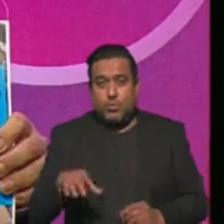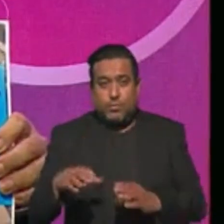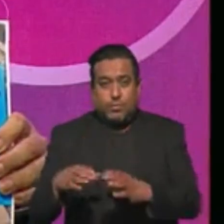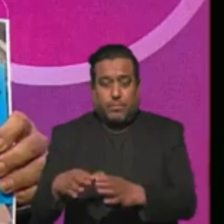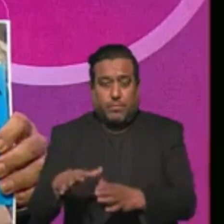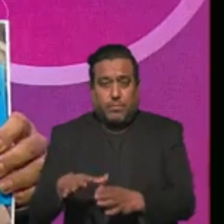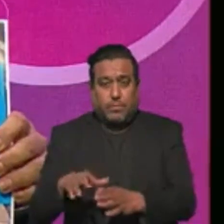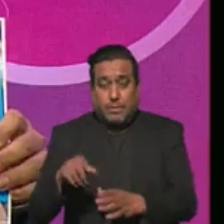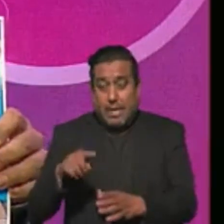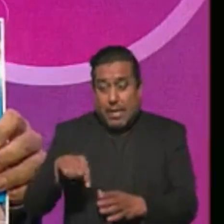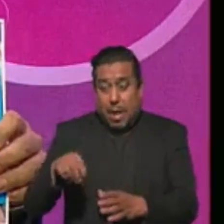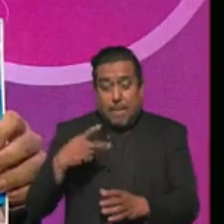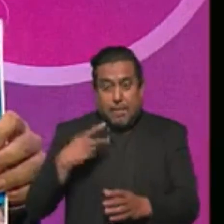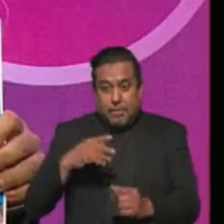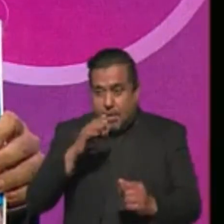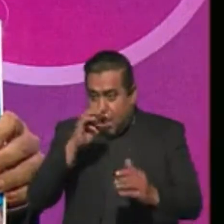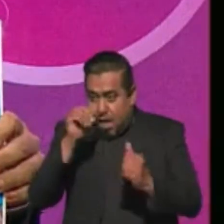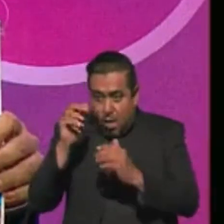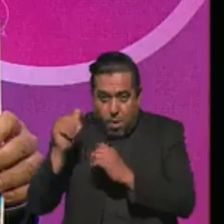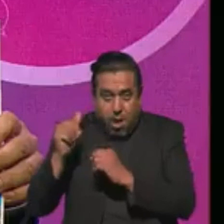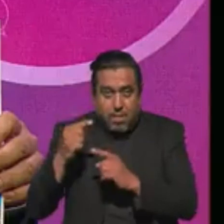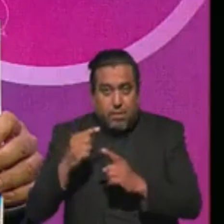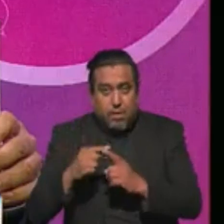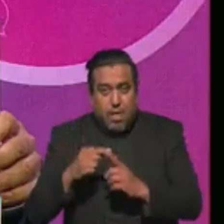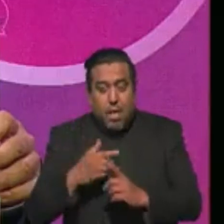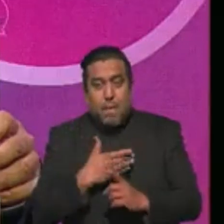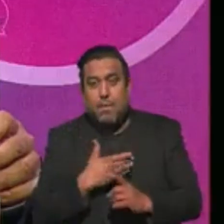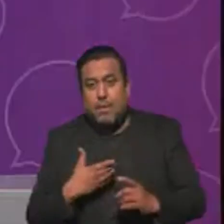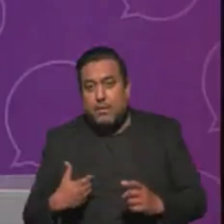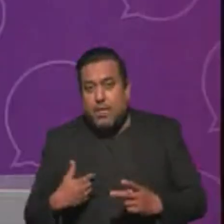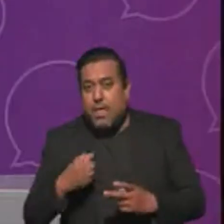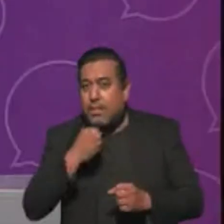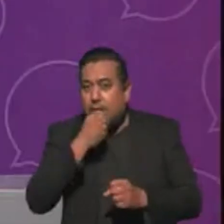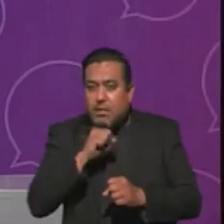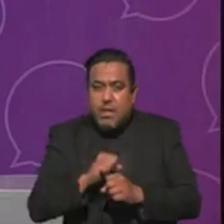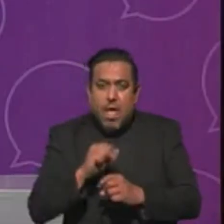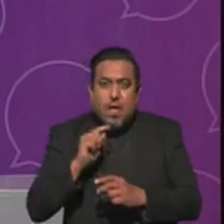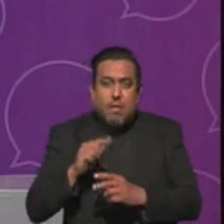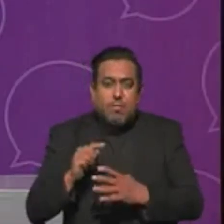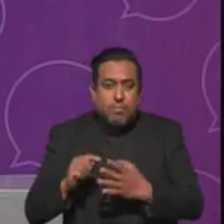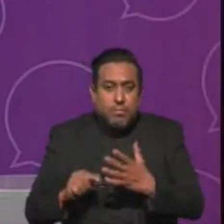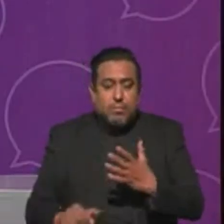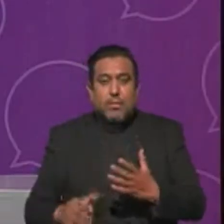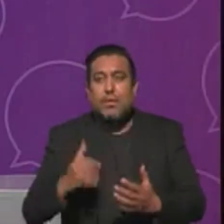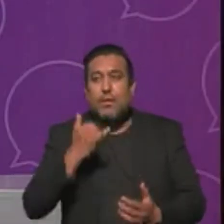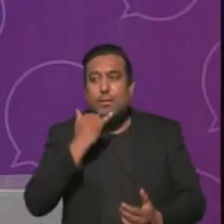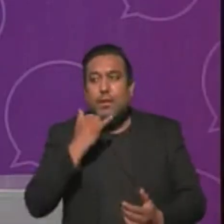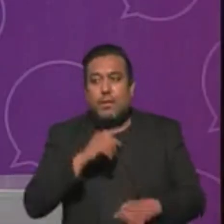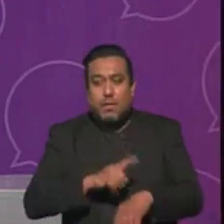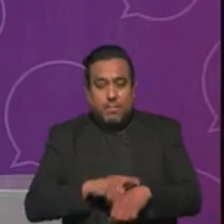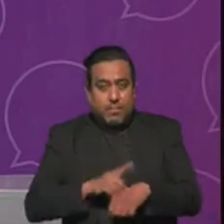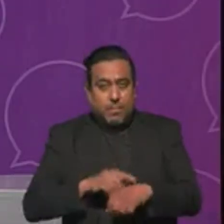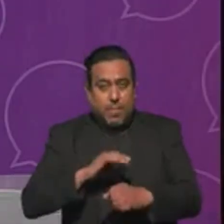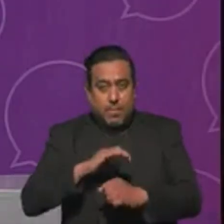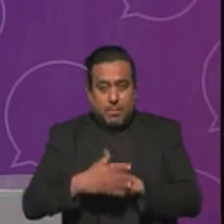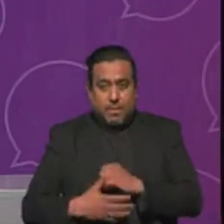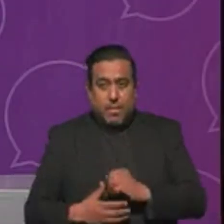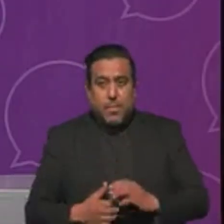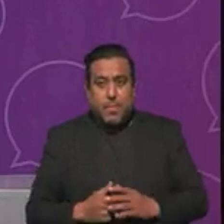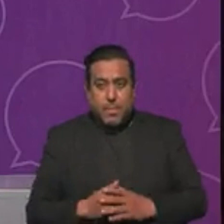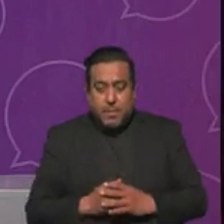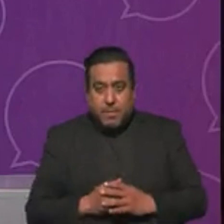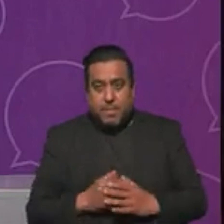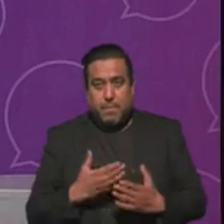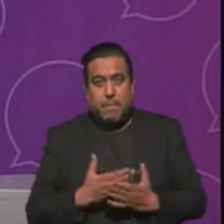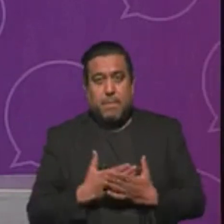ponían de acuerdo y determinaban a su presidente a su secretario Gracias candidato el tiempo se ha agotado vamos